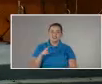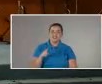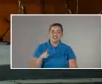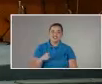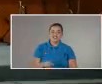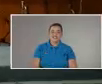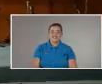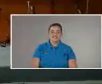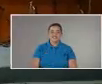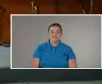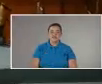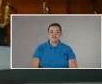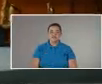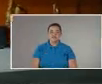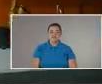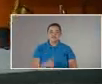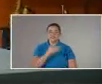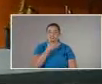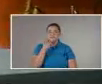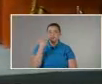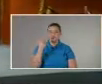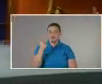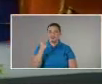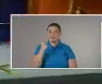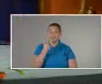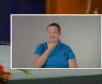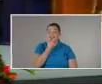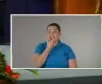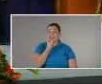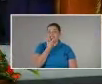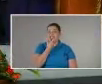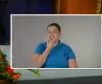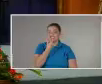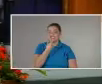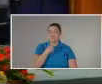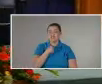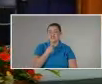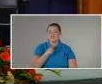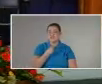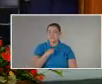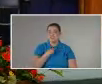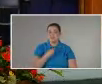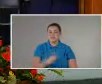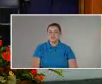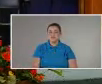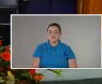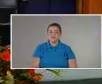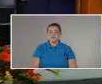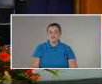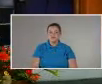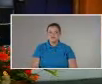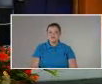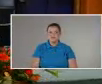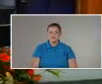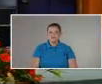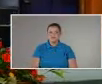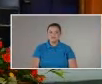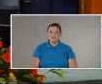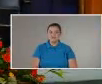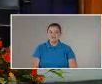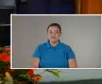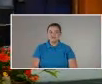mismo. Es mejor reírse de uno. Si uno se puede reír de uno mismo, se puede reír de los demás. Si no, no, ¿verdad? Pero es fácil